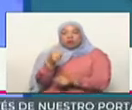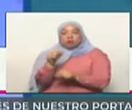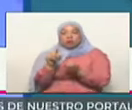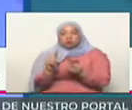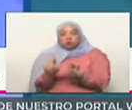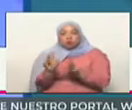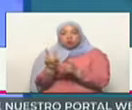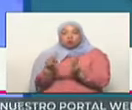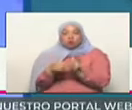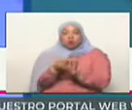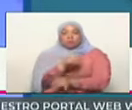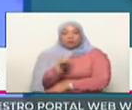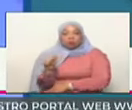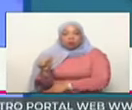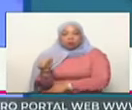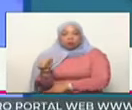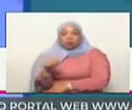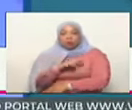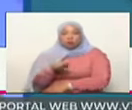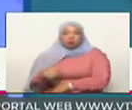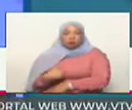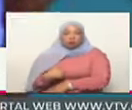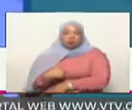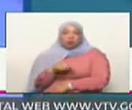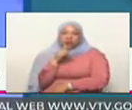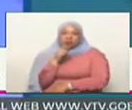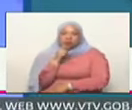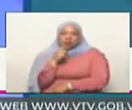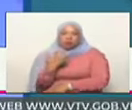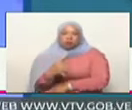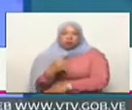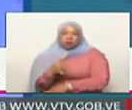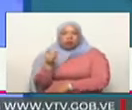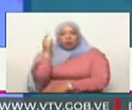del 2020, para nosotros fue de verdad que